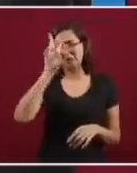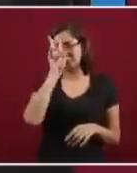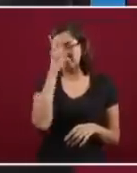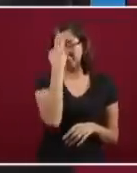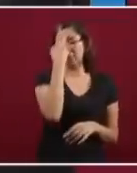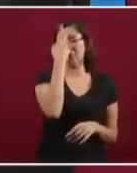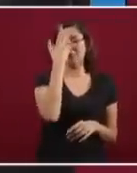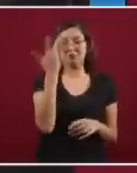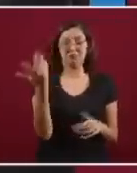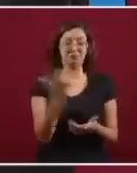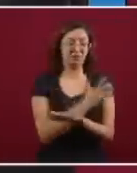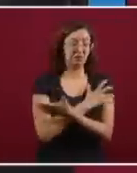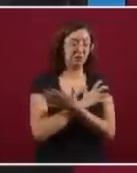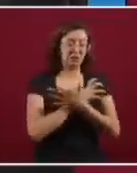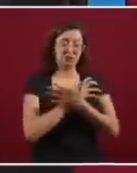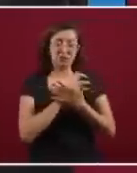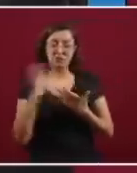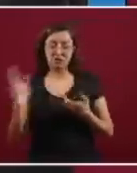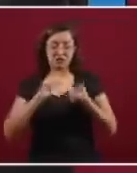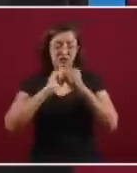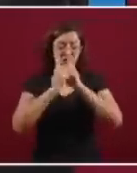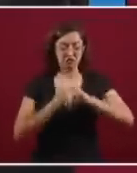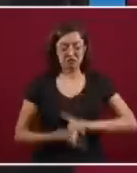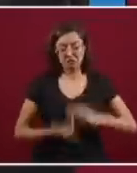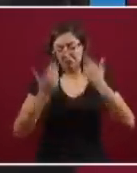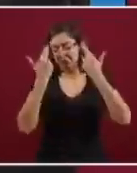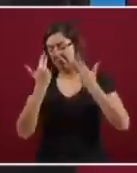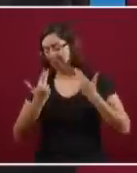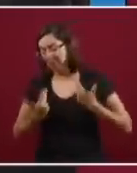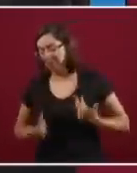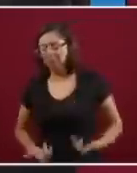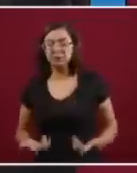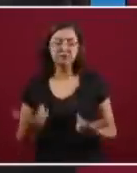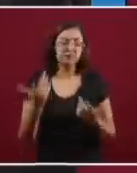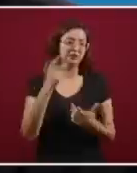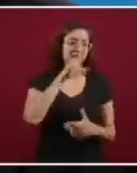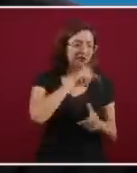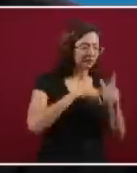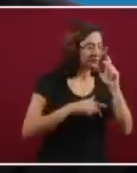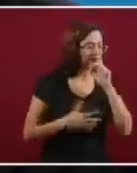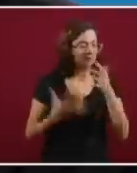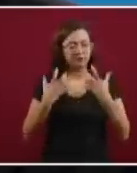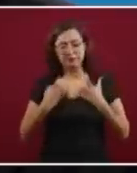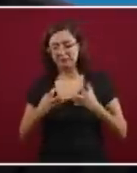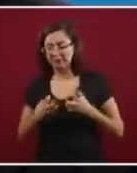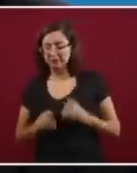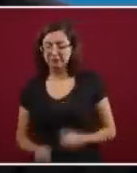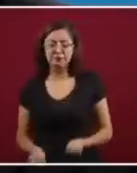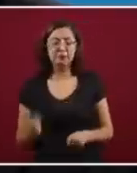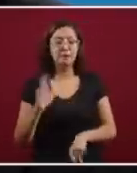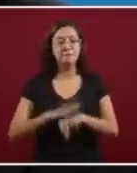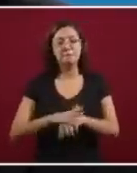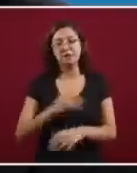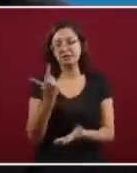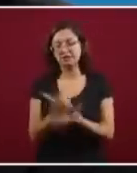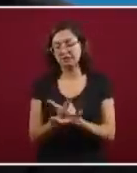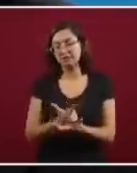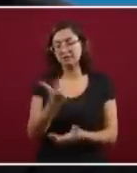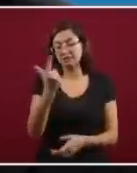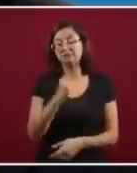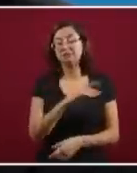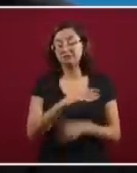y emocional que se exacerban la depresión la ansiedad y otro tipo de trastornos mayores y además